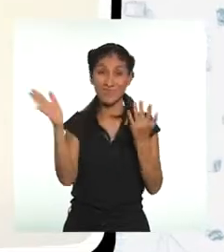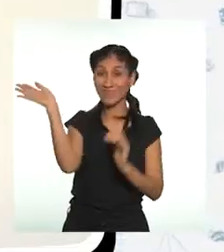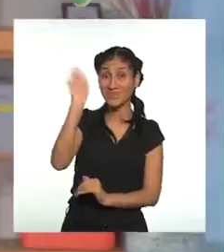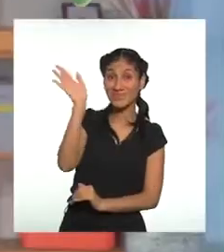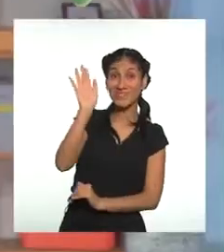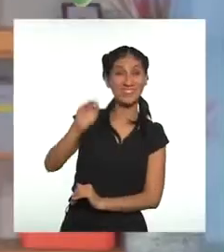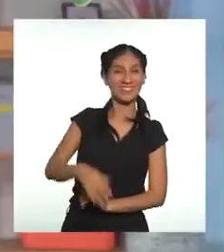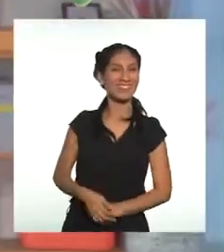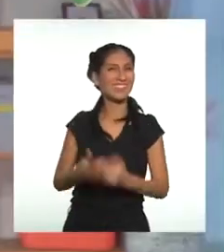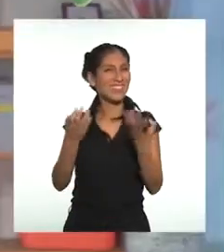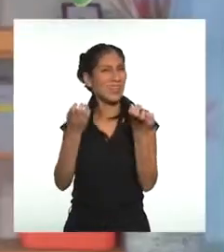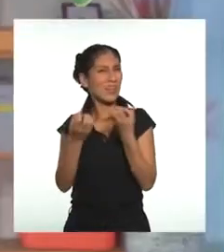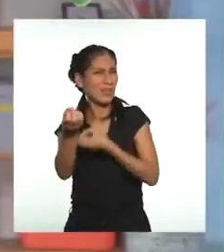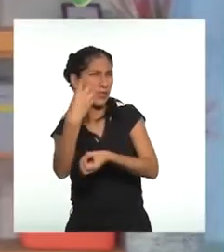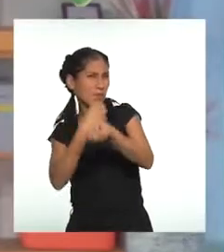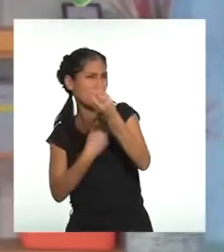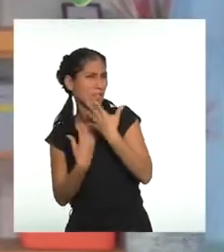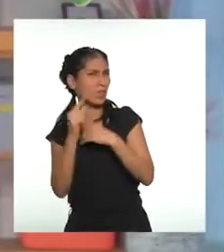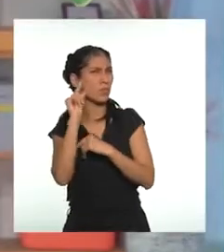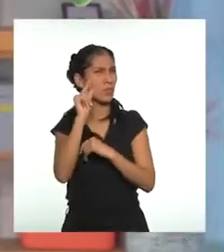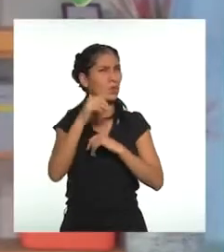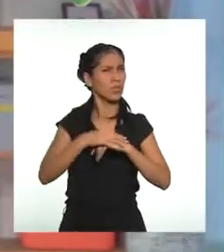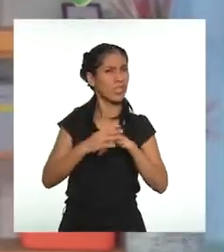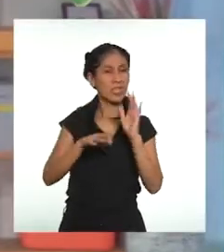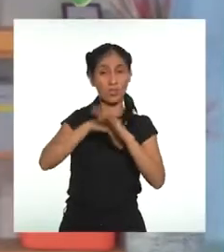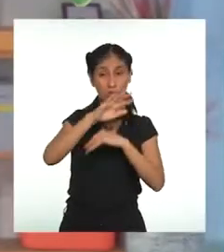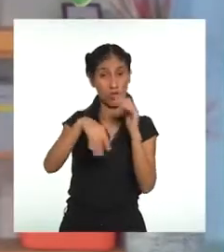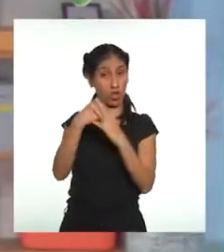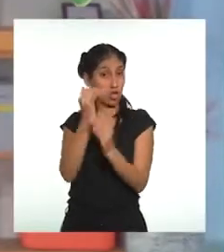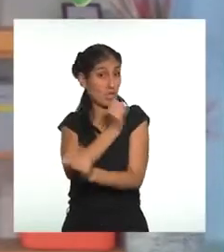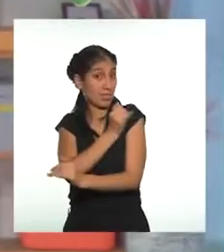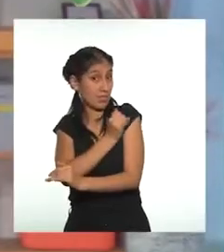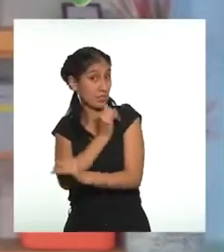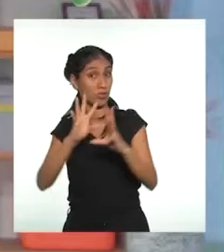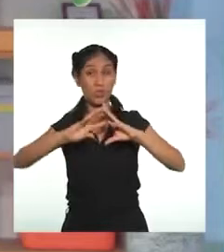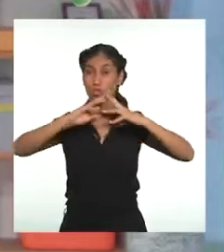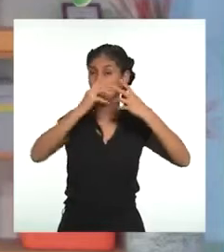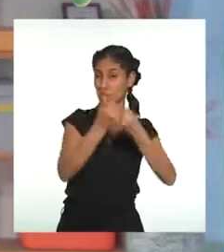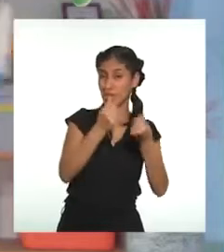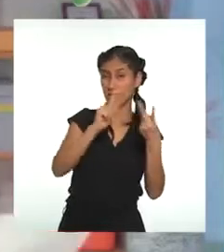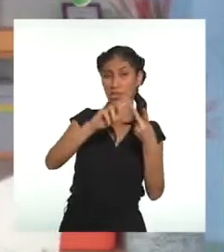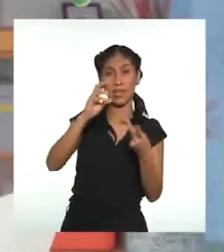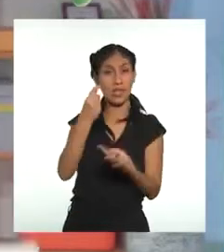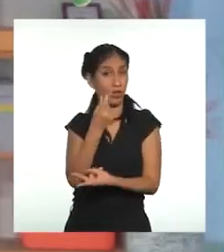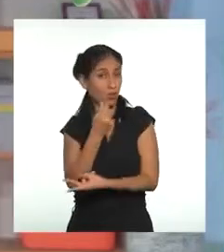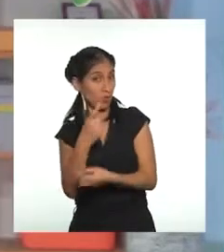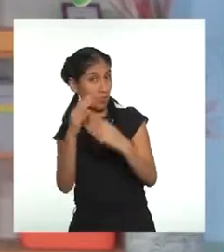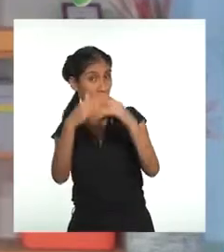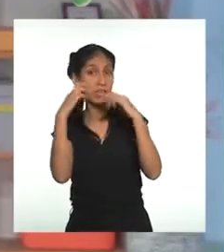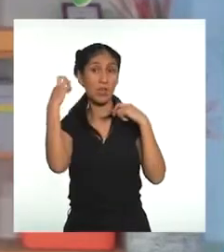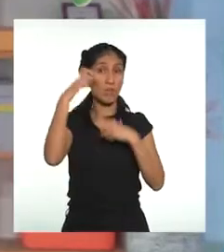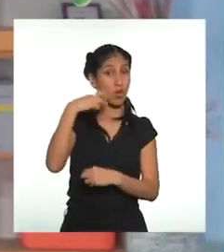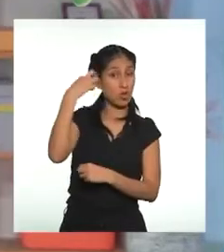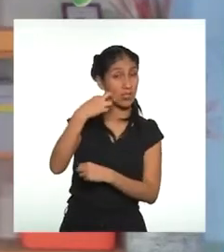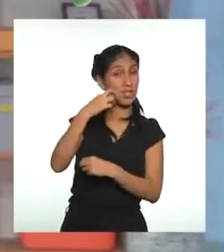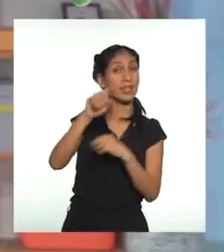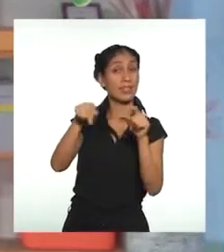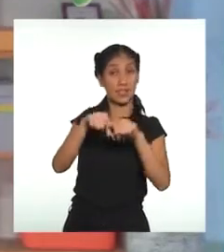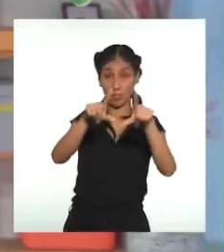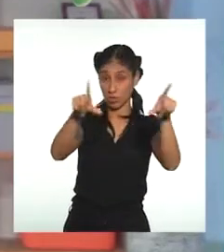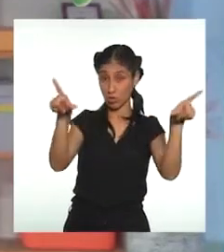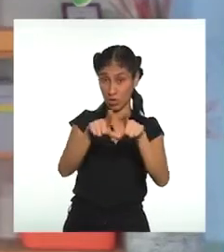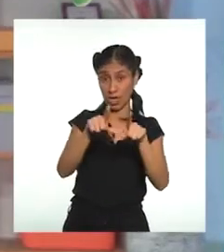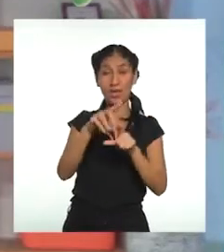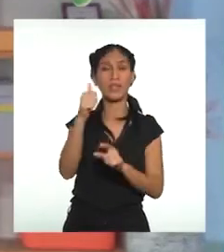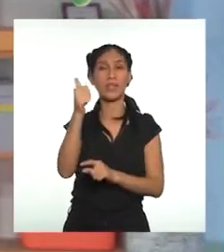Markatarakitua. Hola, quisiera que nos cuentes un poco sobre las instituciones sociales, económicas y políticas de